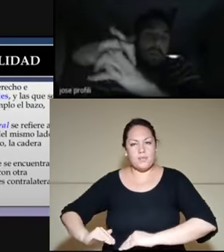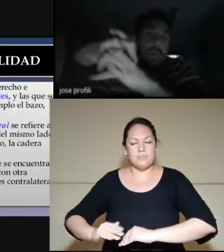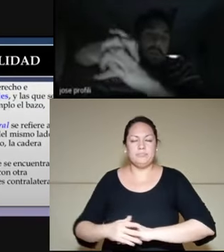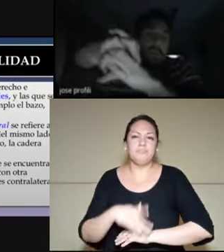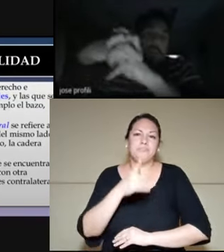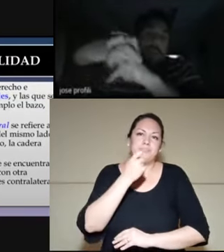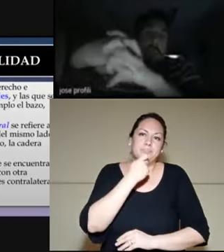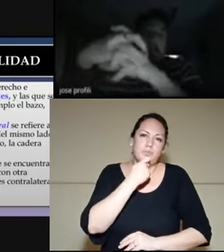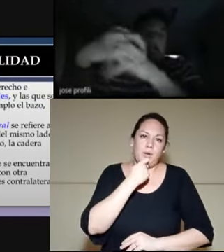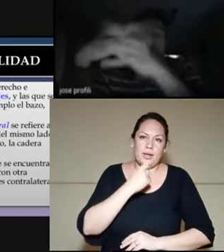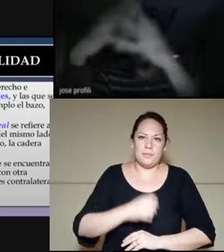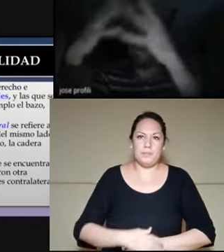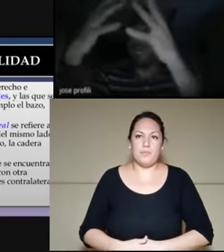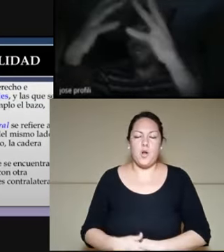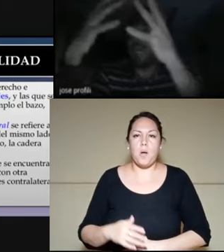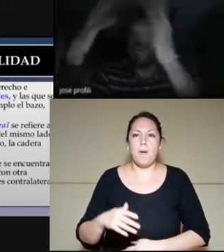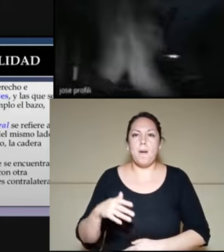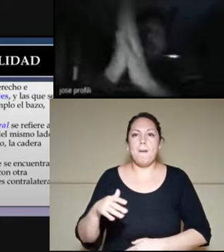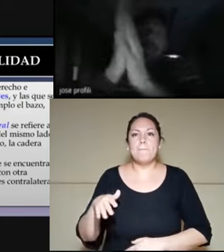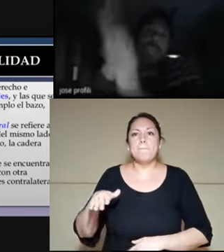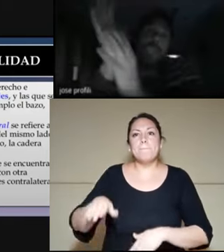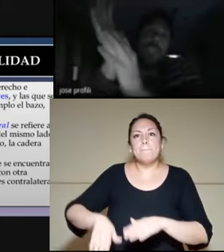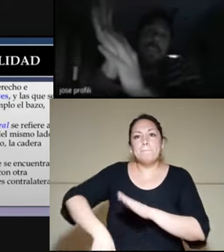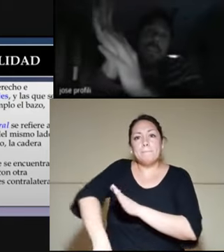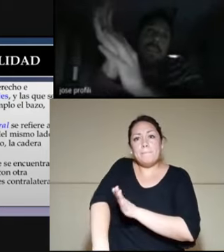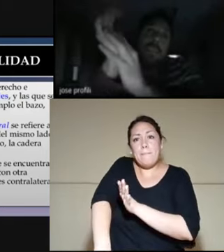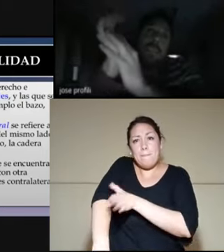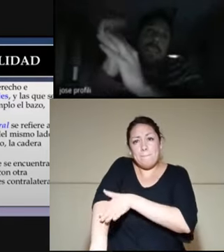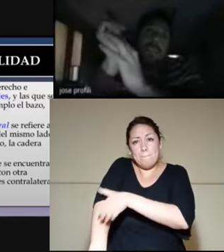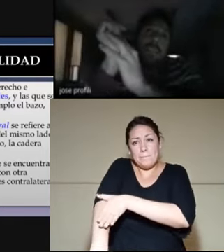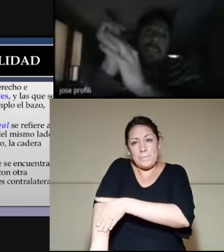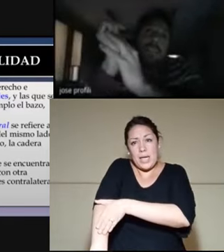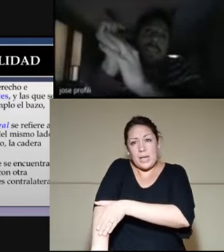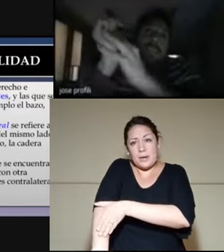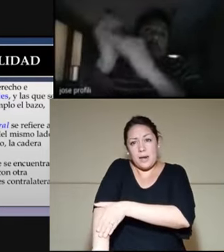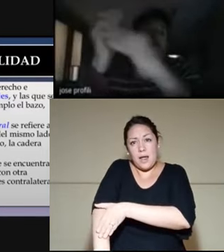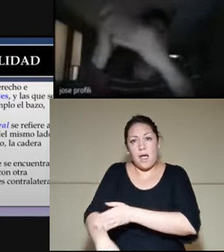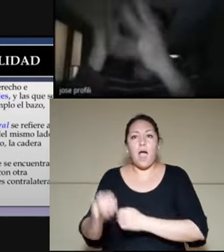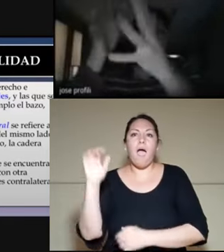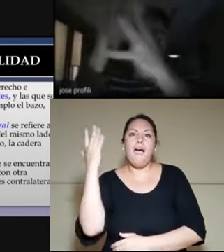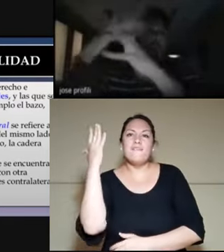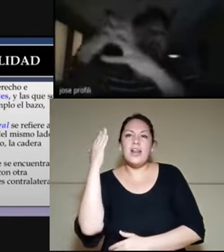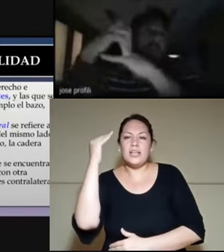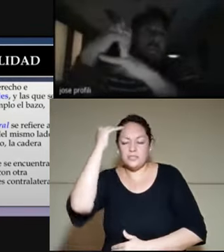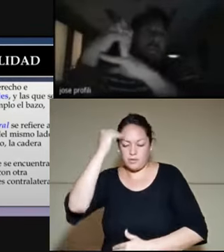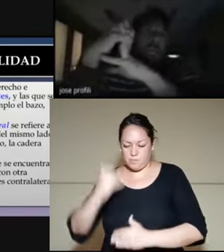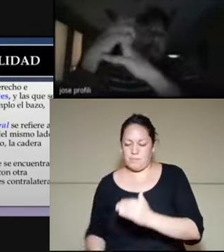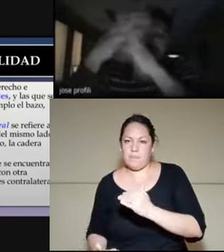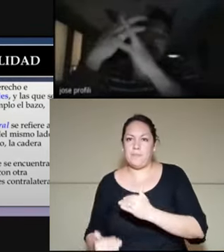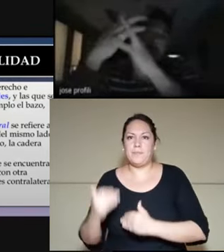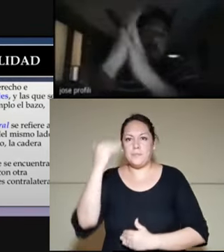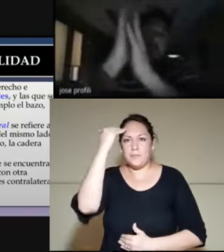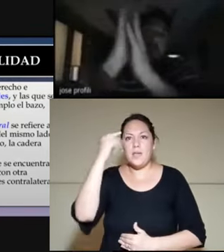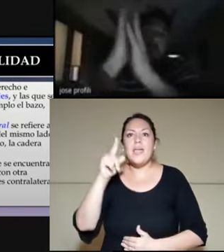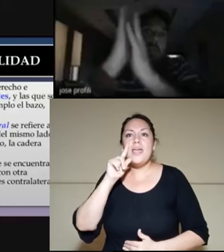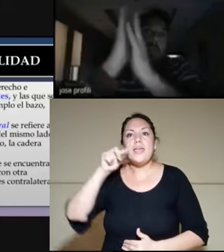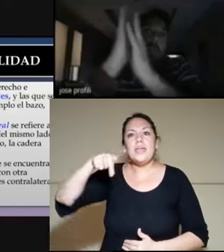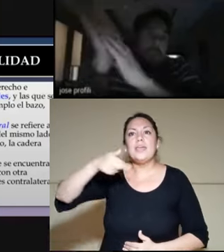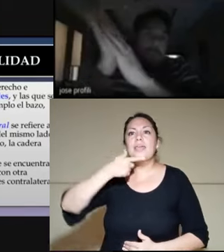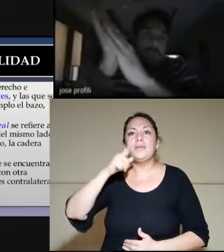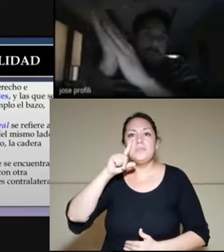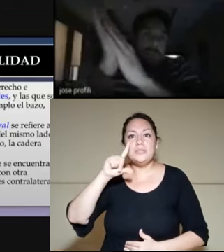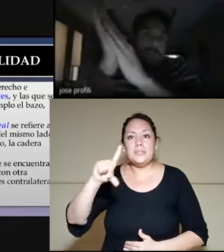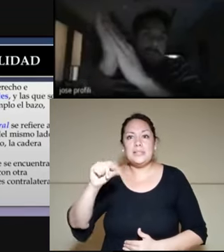Entonces, por ejemplo, la pierna derecha es ipsilateral con el brazo derecho, porque están del